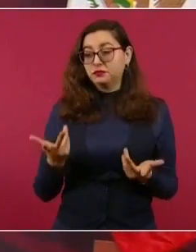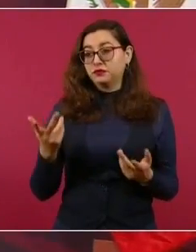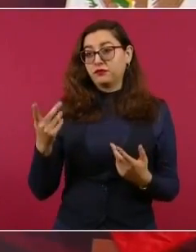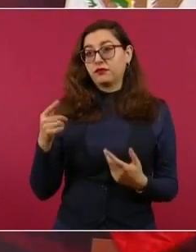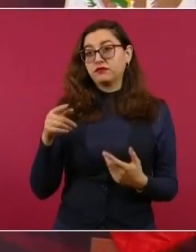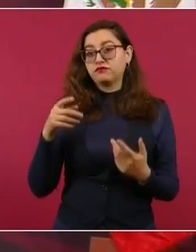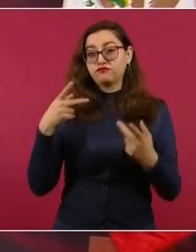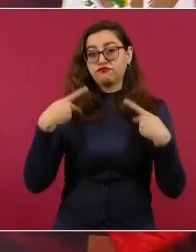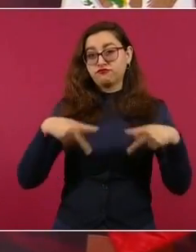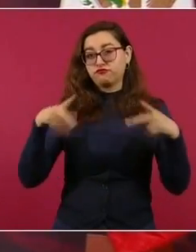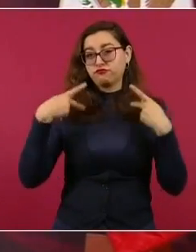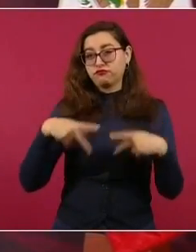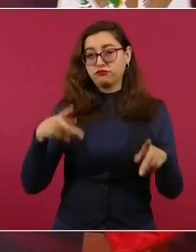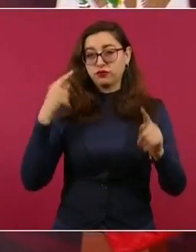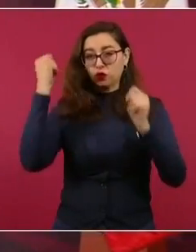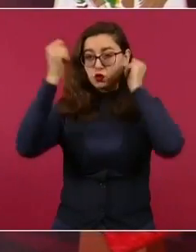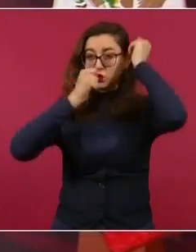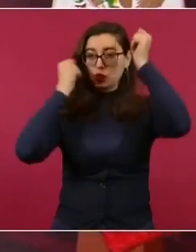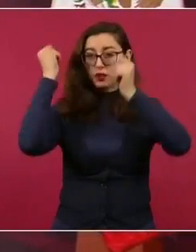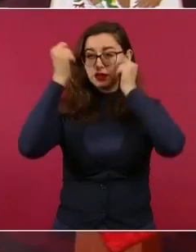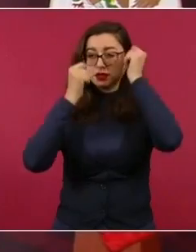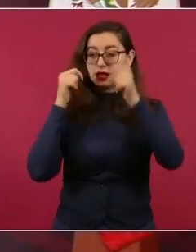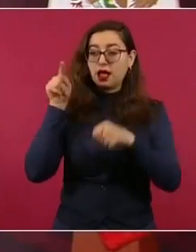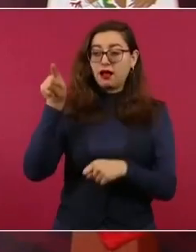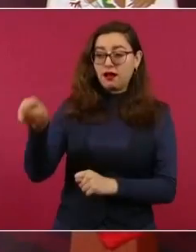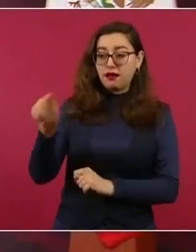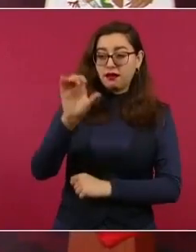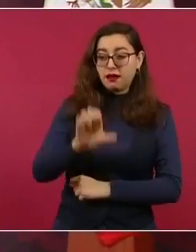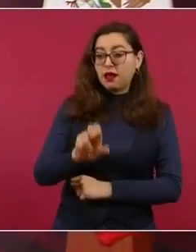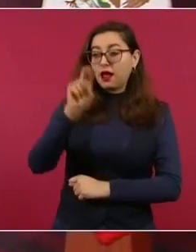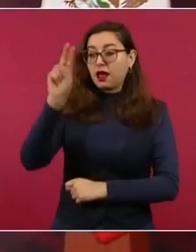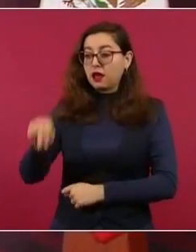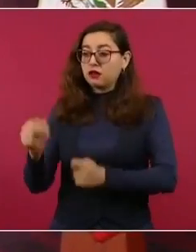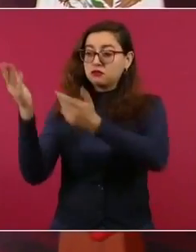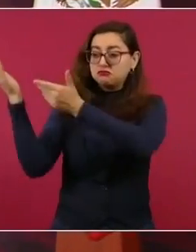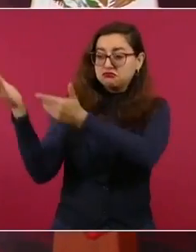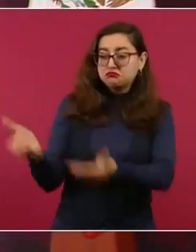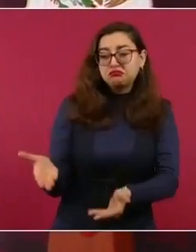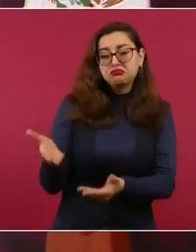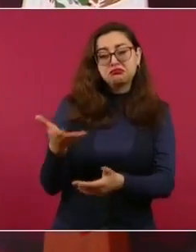treinta millones se puedan internar